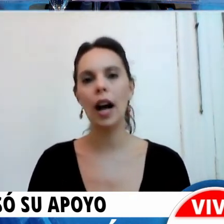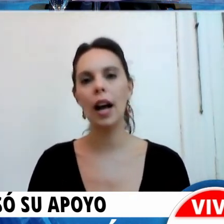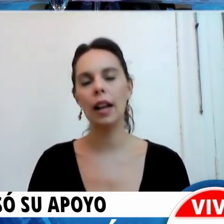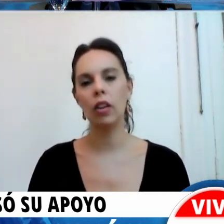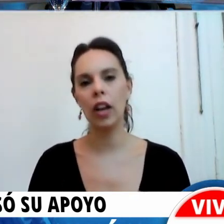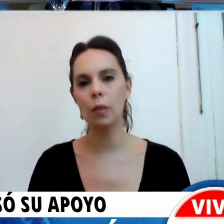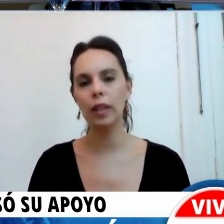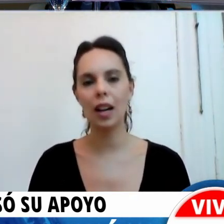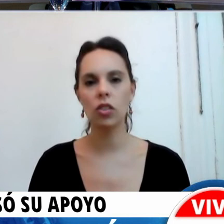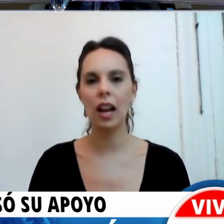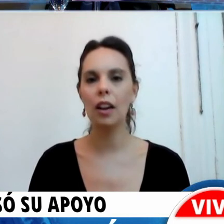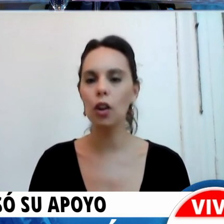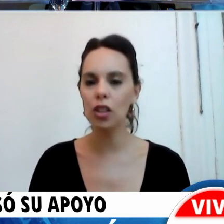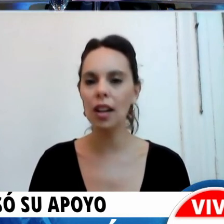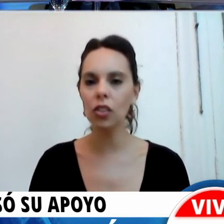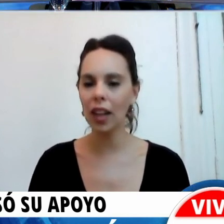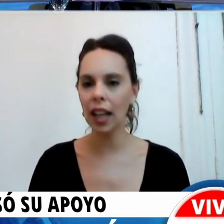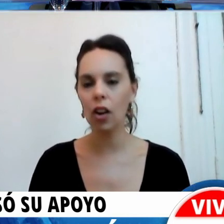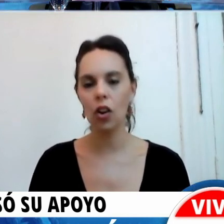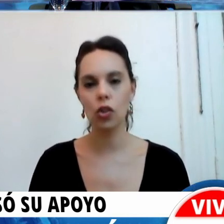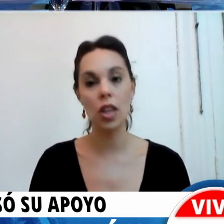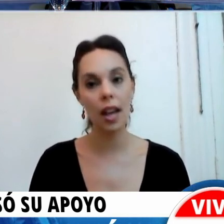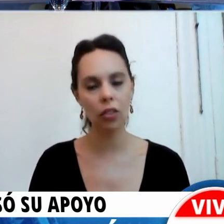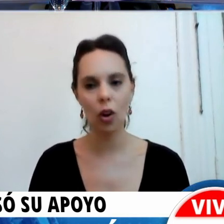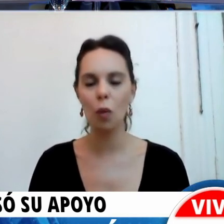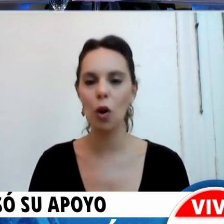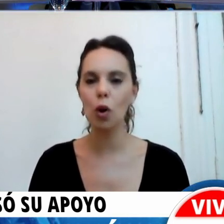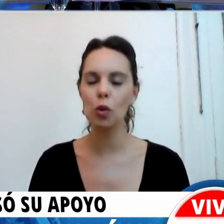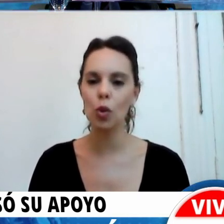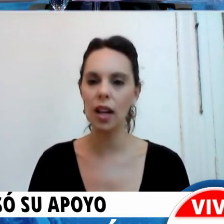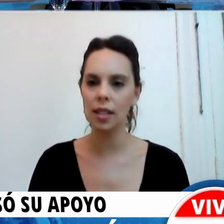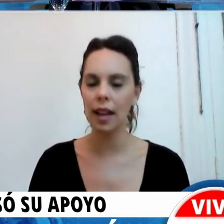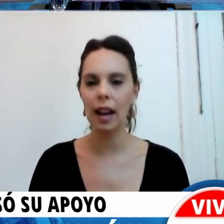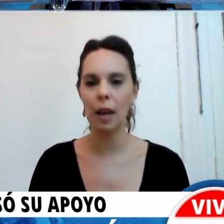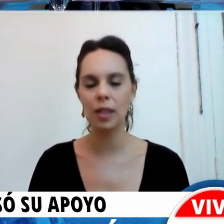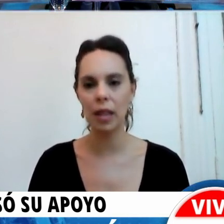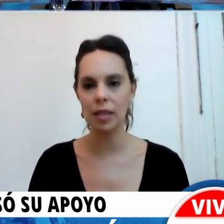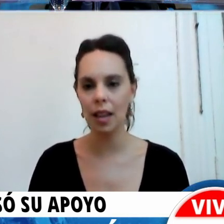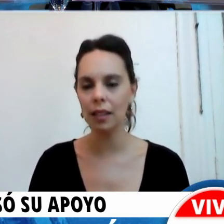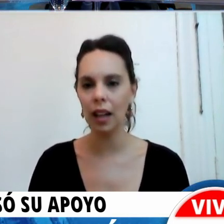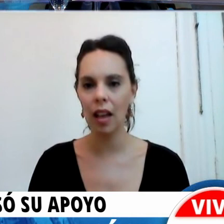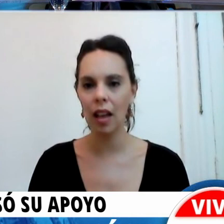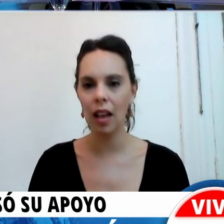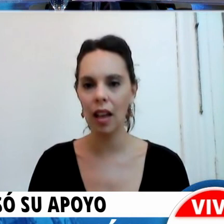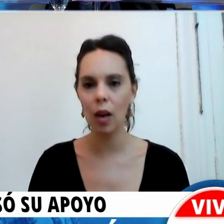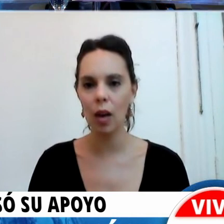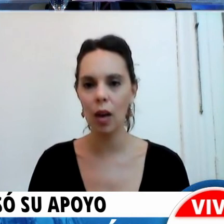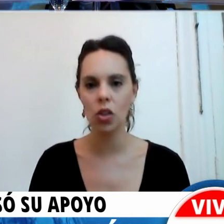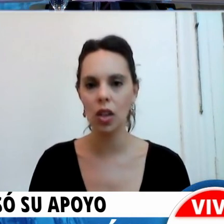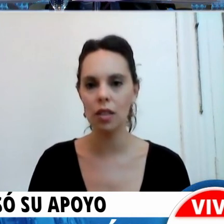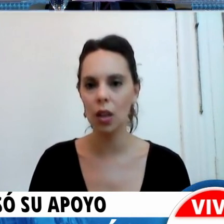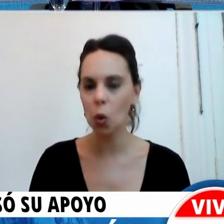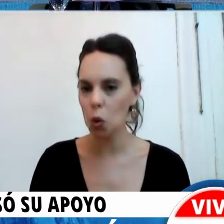¿no?, al organismo internacional. Lo cierto es que, conociendo cómo suele ser la vicepresidenta en cada una de